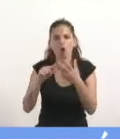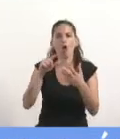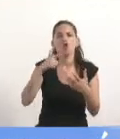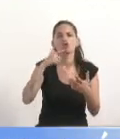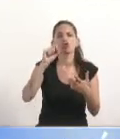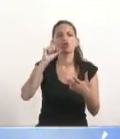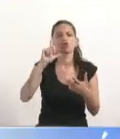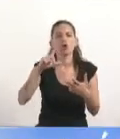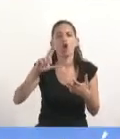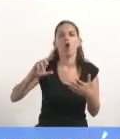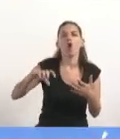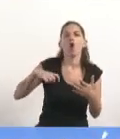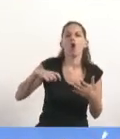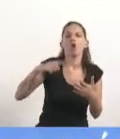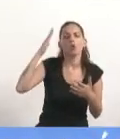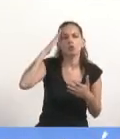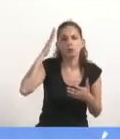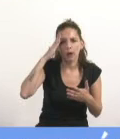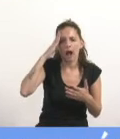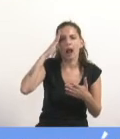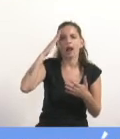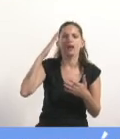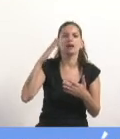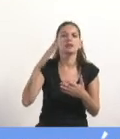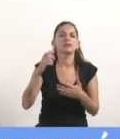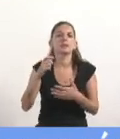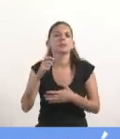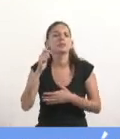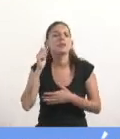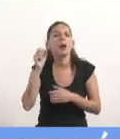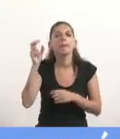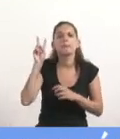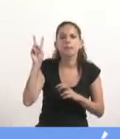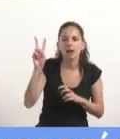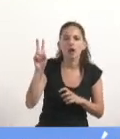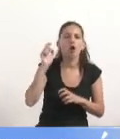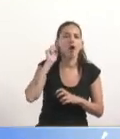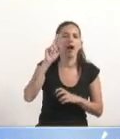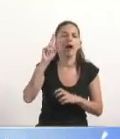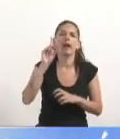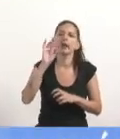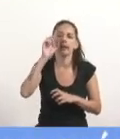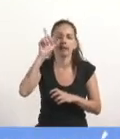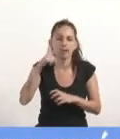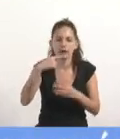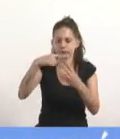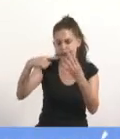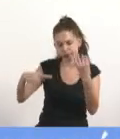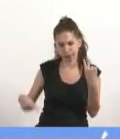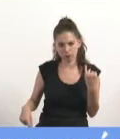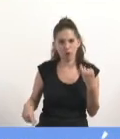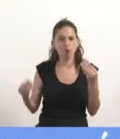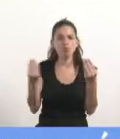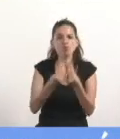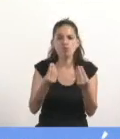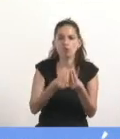socioculturales, ¿no? Como Gardel, Maradona, Eva Perón, pero también por el litio, por el biocombustible y por muchos